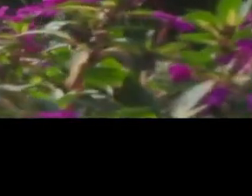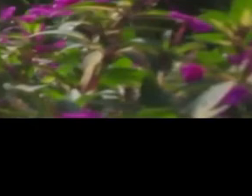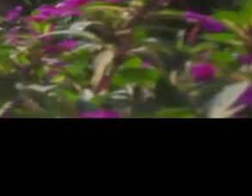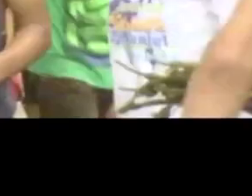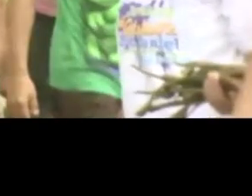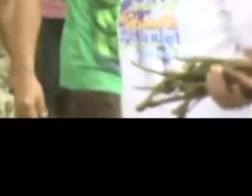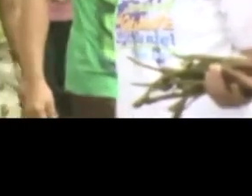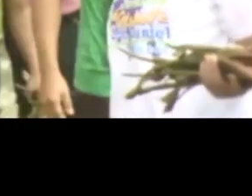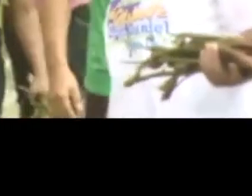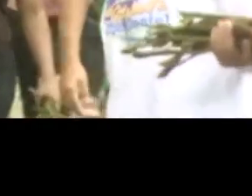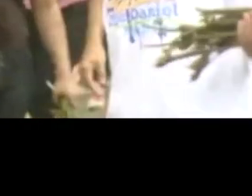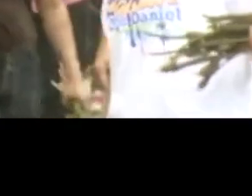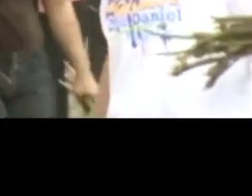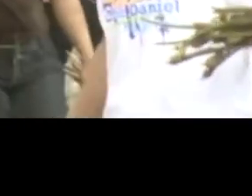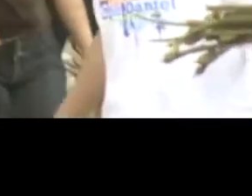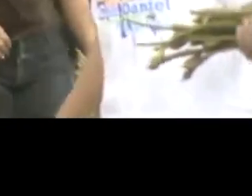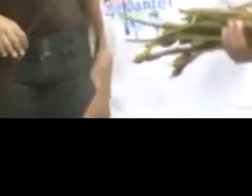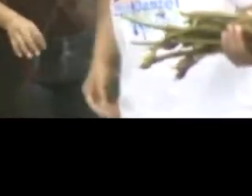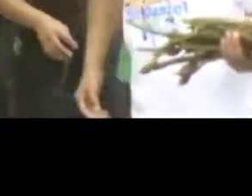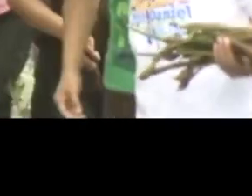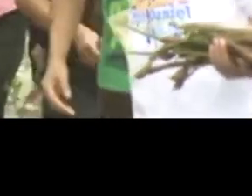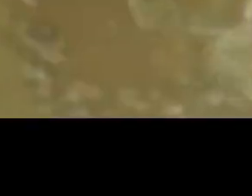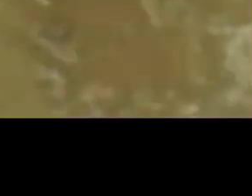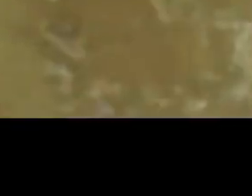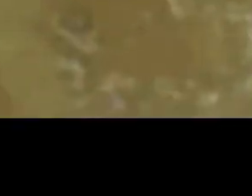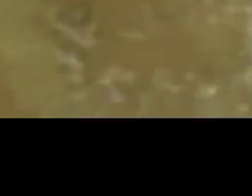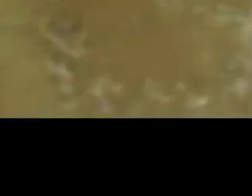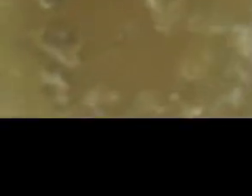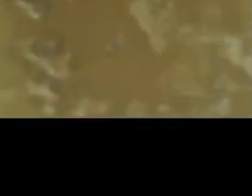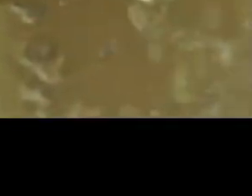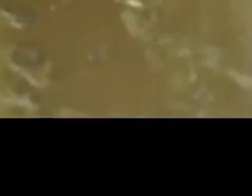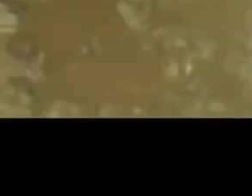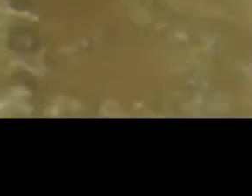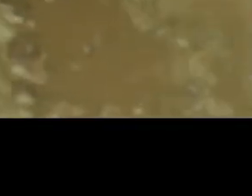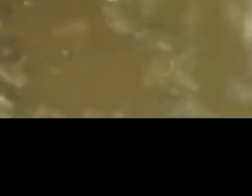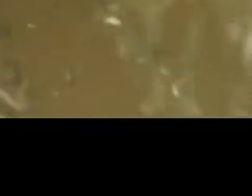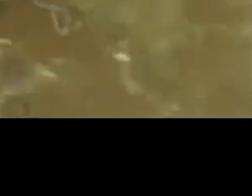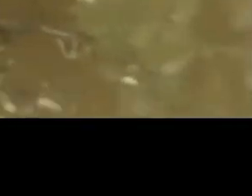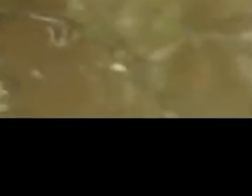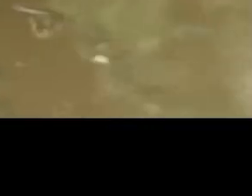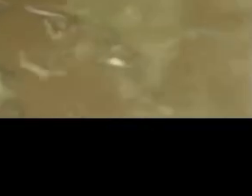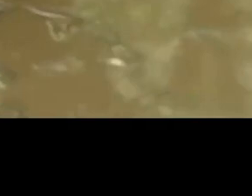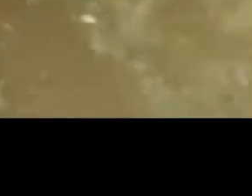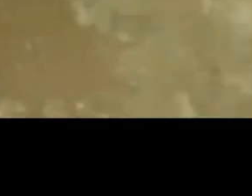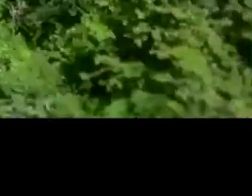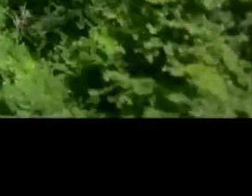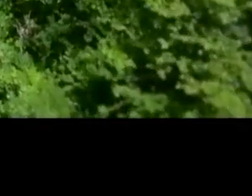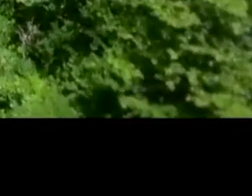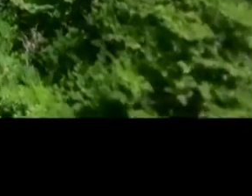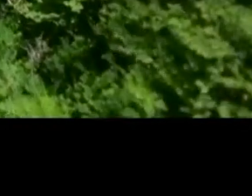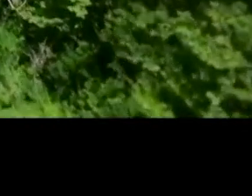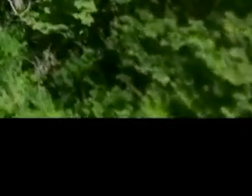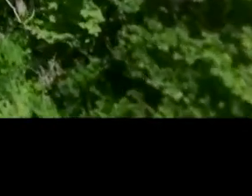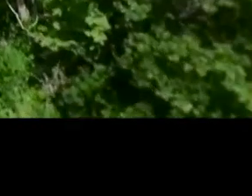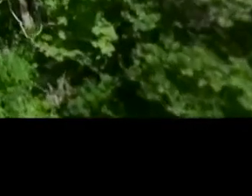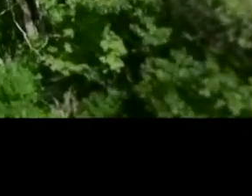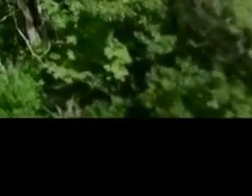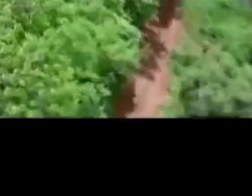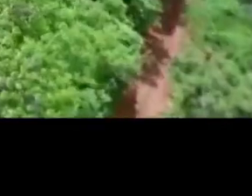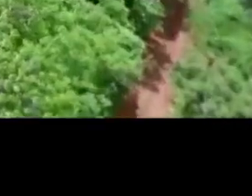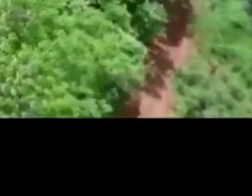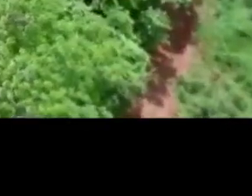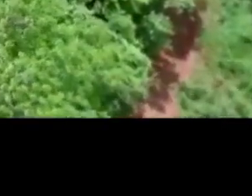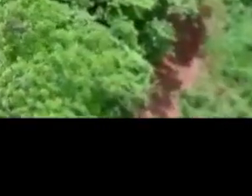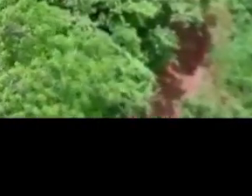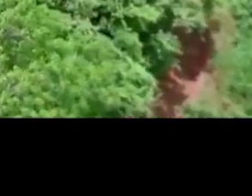Cuidemos nuestro medio ambiente, sembremos árboles. Los árboles, además de producir oxígeno y embellecer nuestro entorno, son